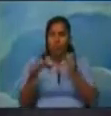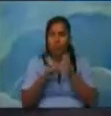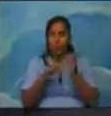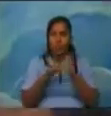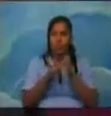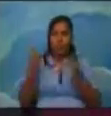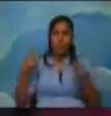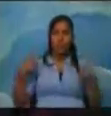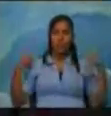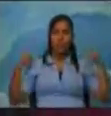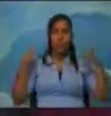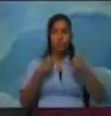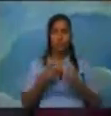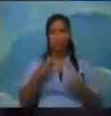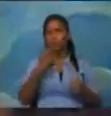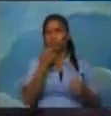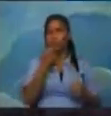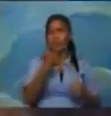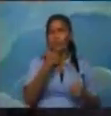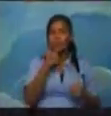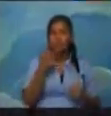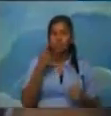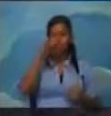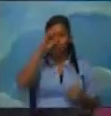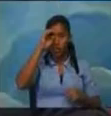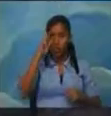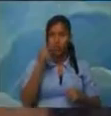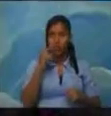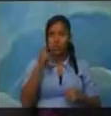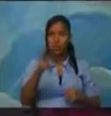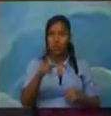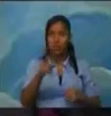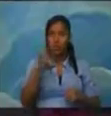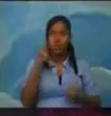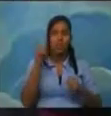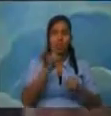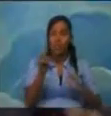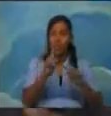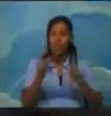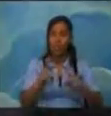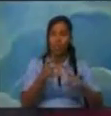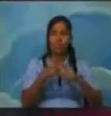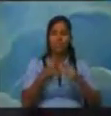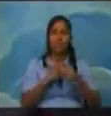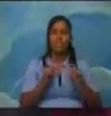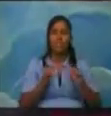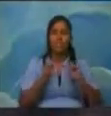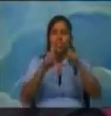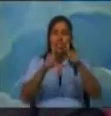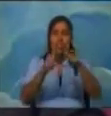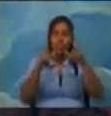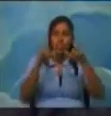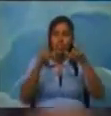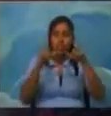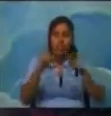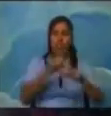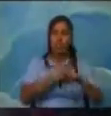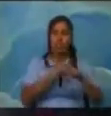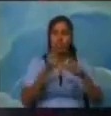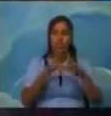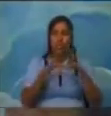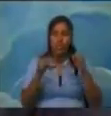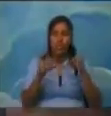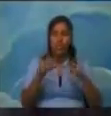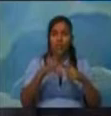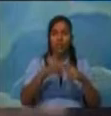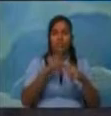paltojo, un flú bien bonito y la colocó y Dios le decía que esa no. Y también empezó a mostrar fotos y fotos y